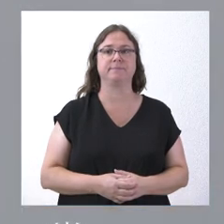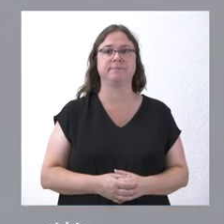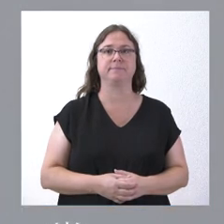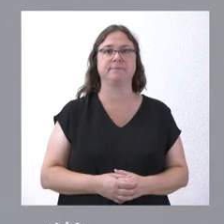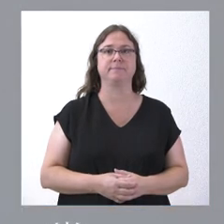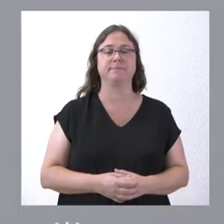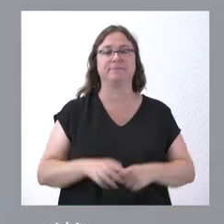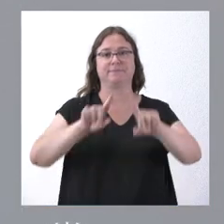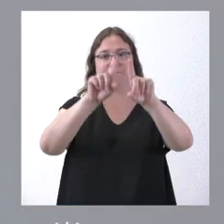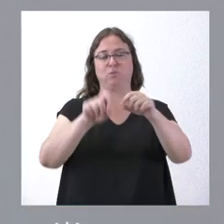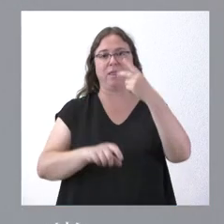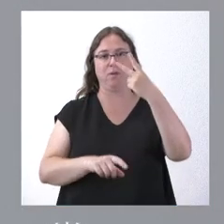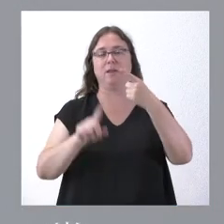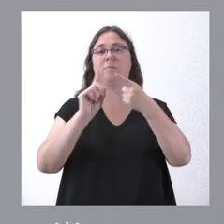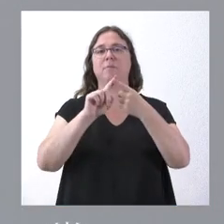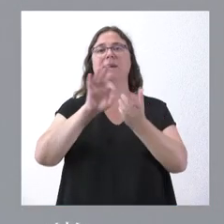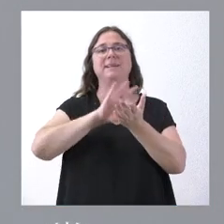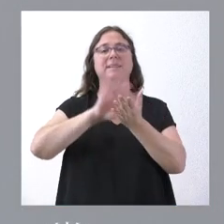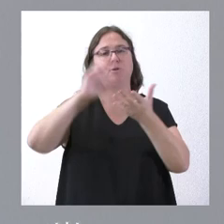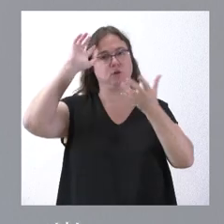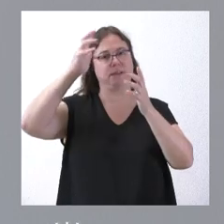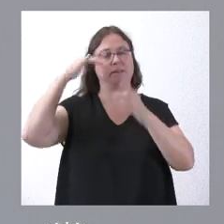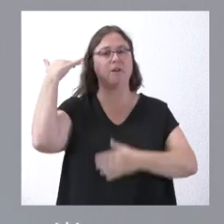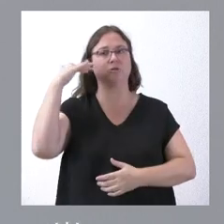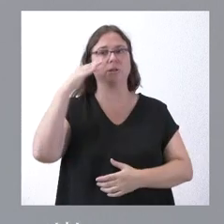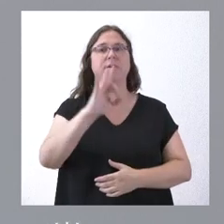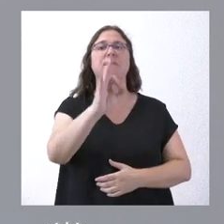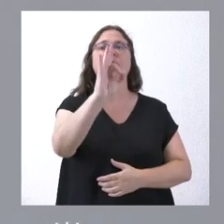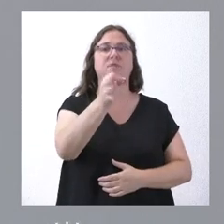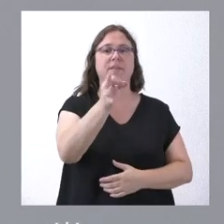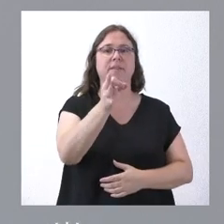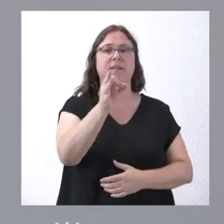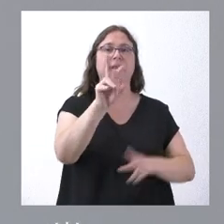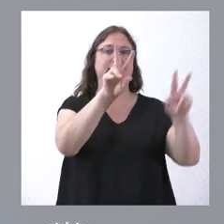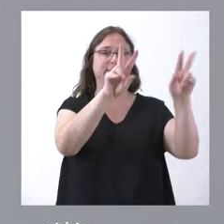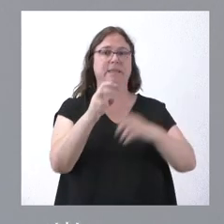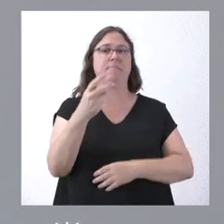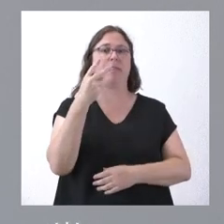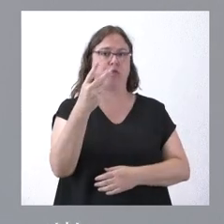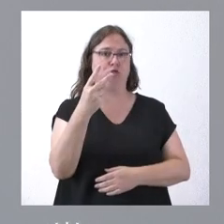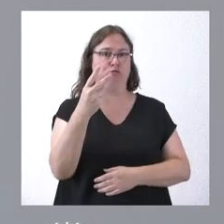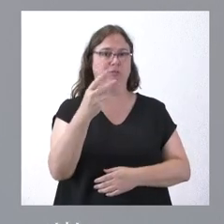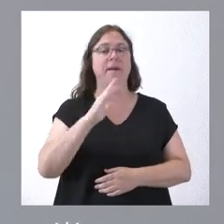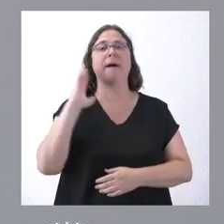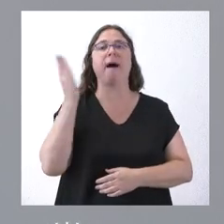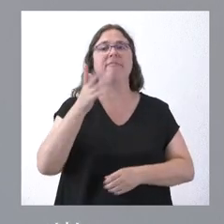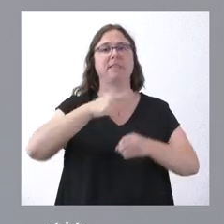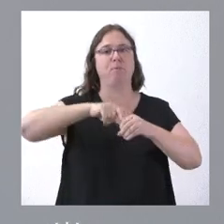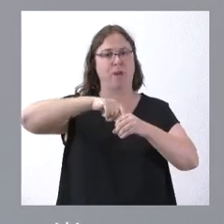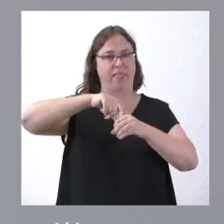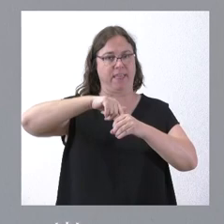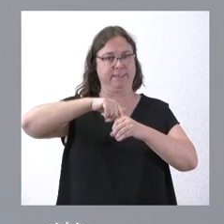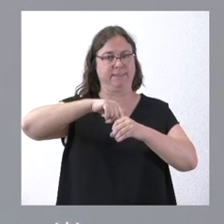Son dos cuestiones. La primera, el servicio de psiquiatría de Soria. Es verdad que hay dos cuestiones que han afectado, creo, a dos plazas.